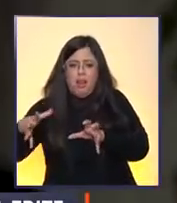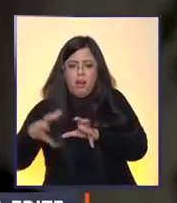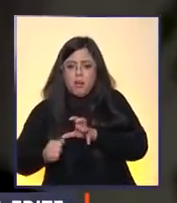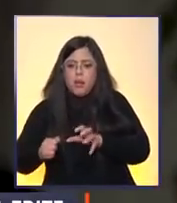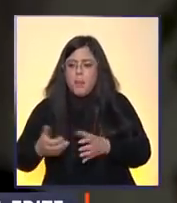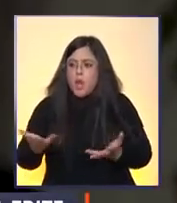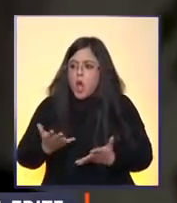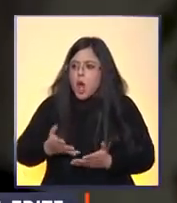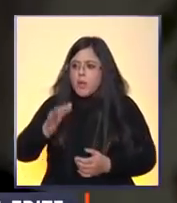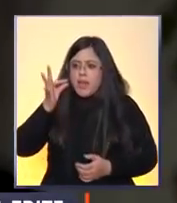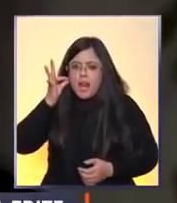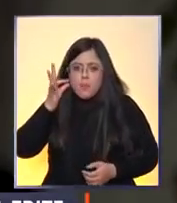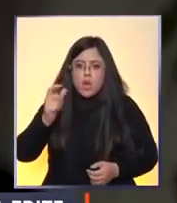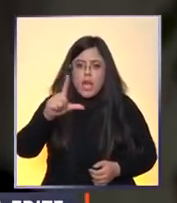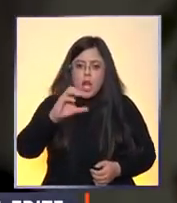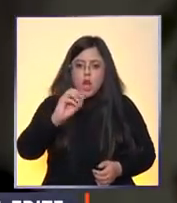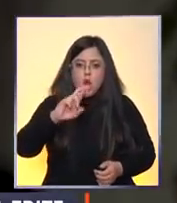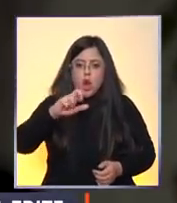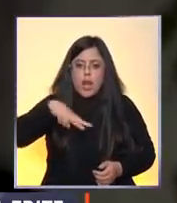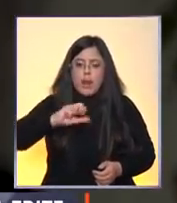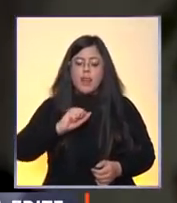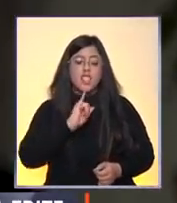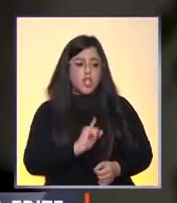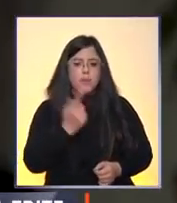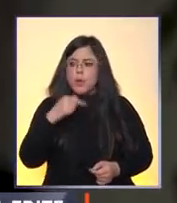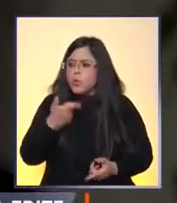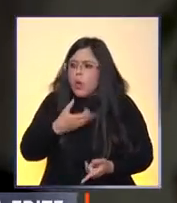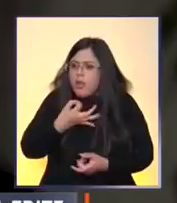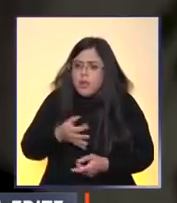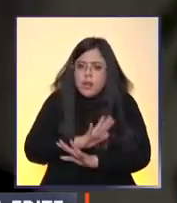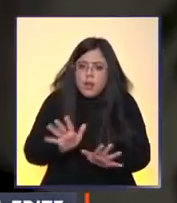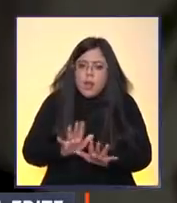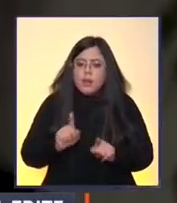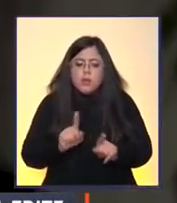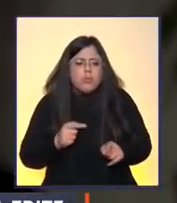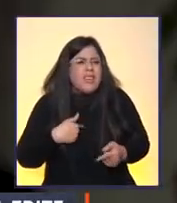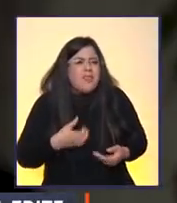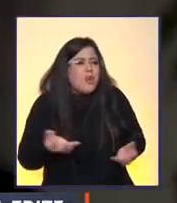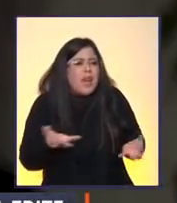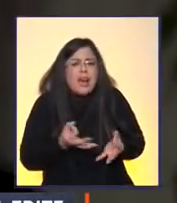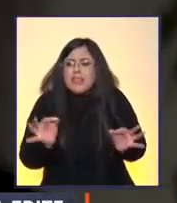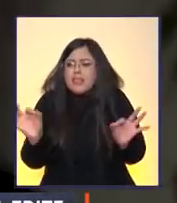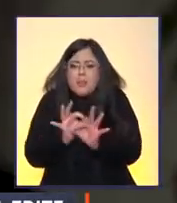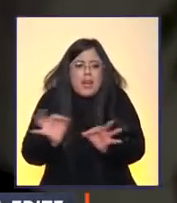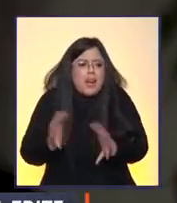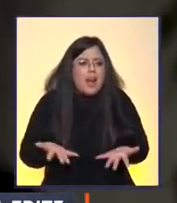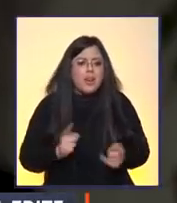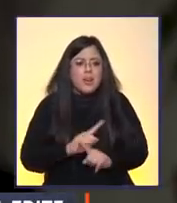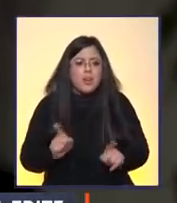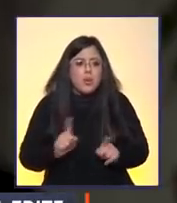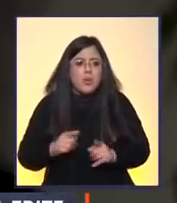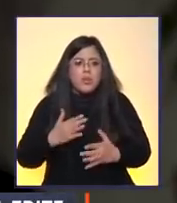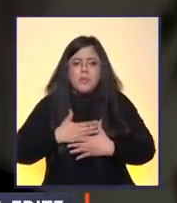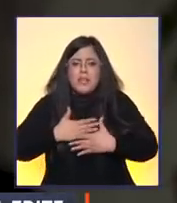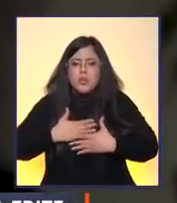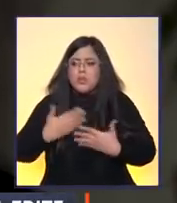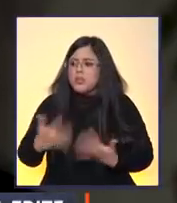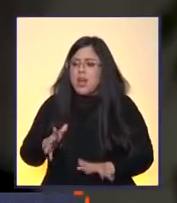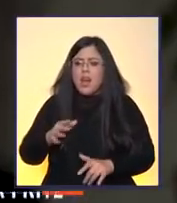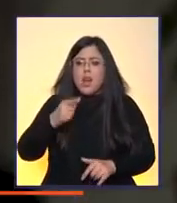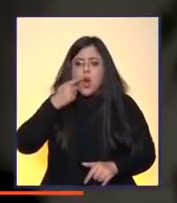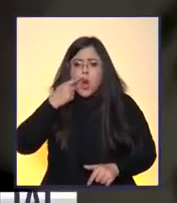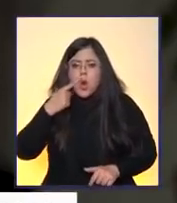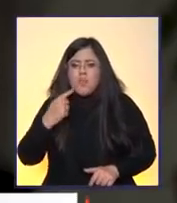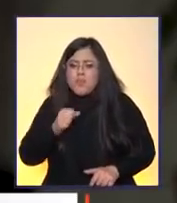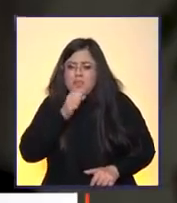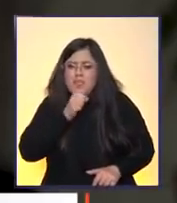le dije, me dijo, ¿pero cómo no dijiste nada, Carolina? Y yo le dije, ¿qué voy a decir? Le dije, oh, si este viejo de mierda ya hace lo que quiere, le dije.